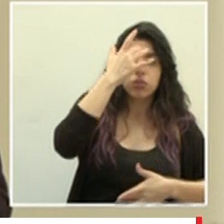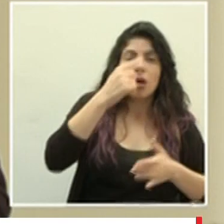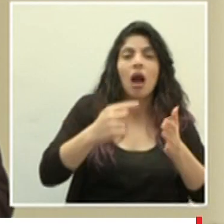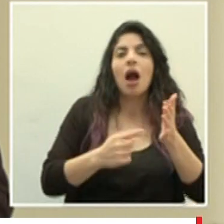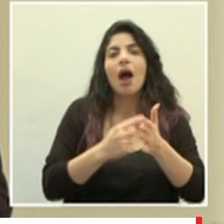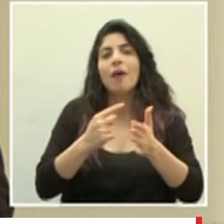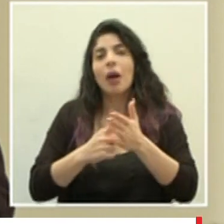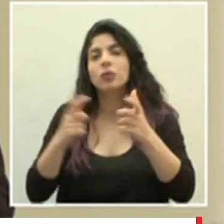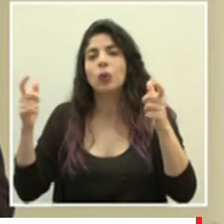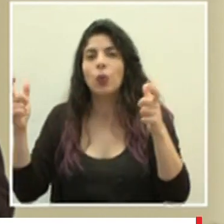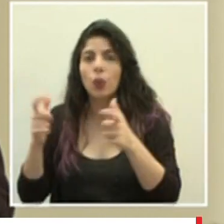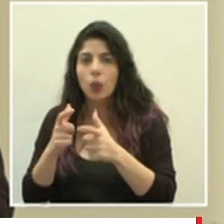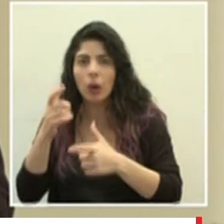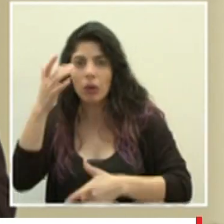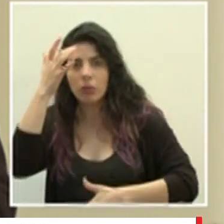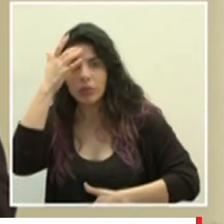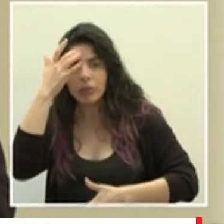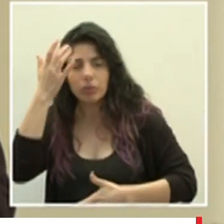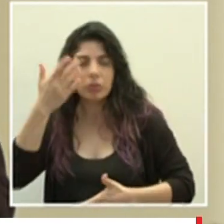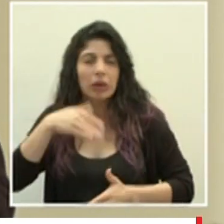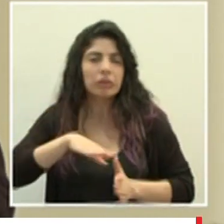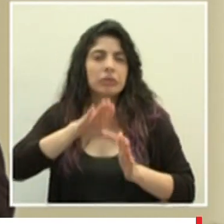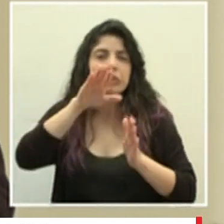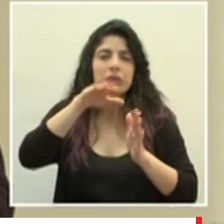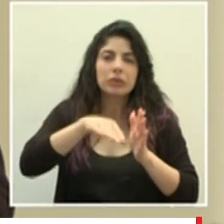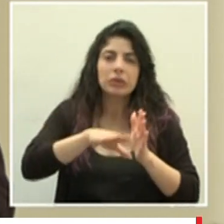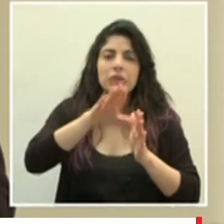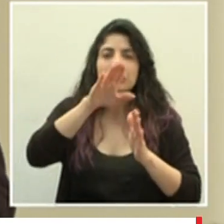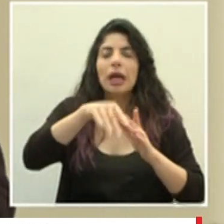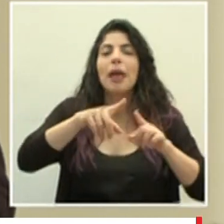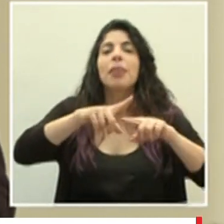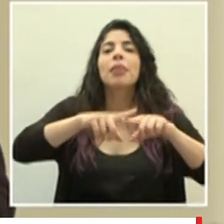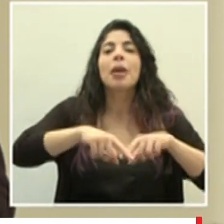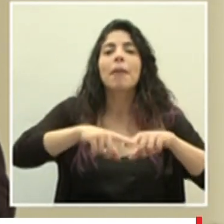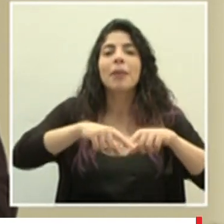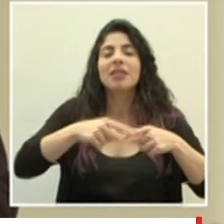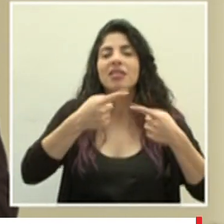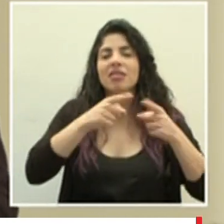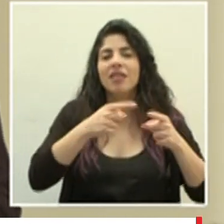momentos va a haber menos casos, va a haber más. Eso va a depender mucho justamente de